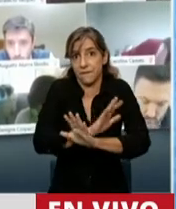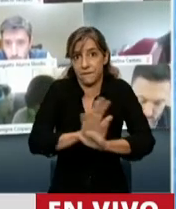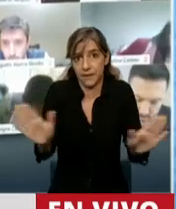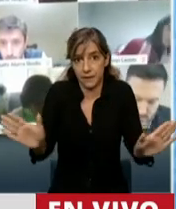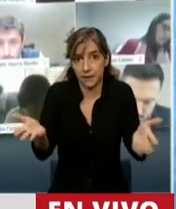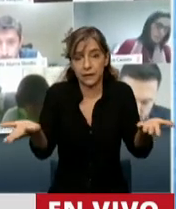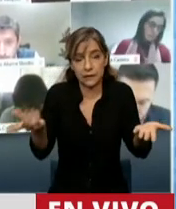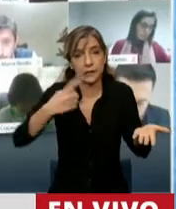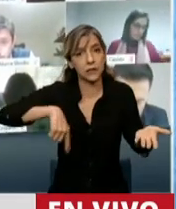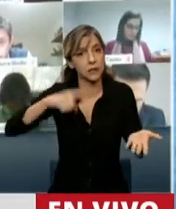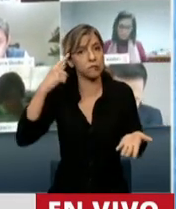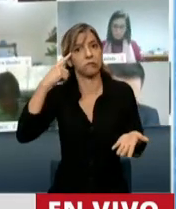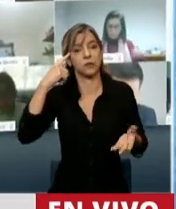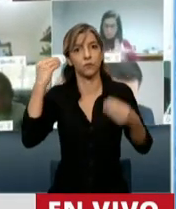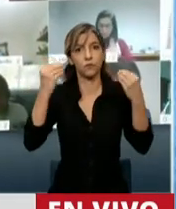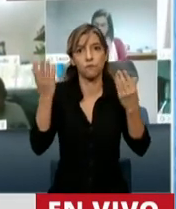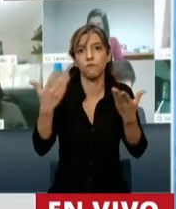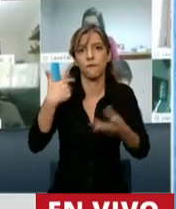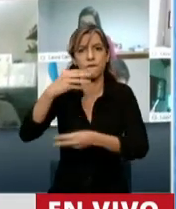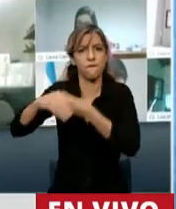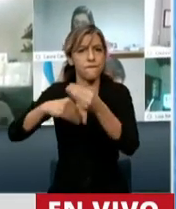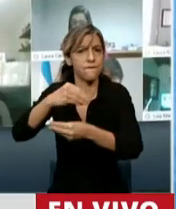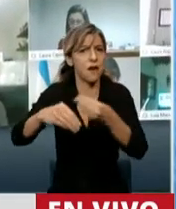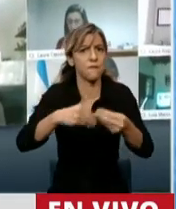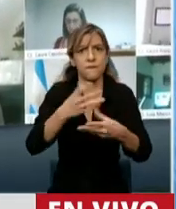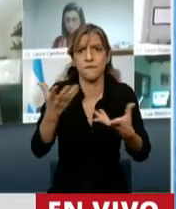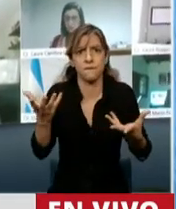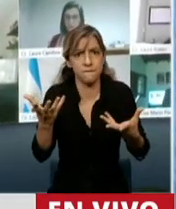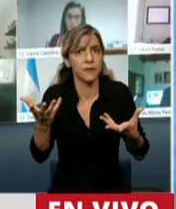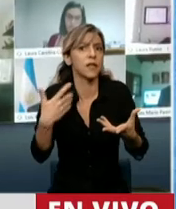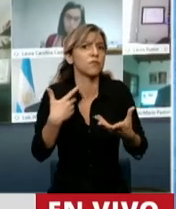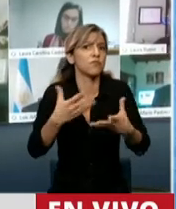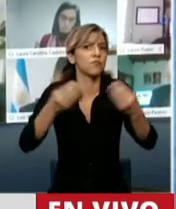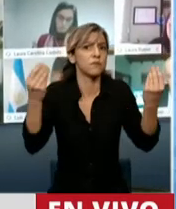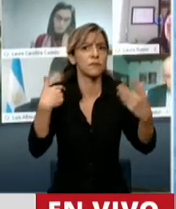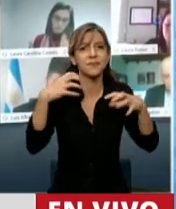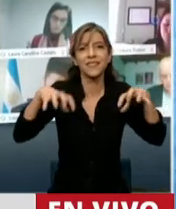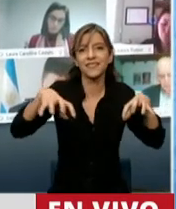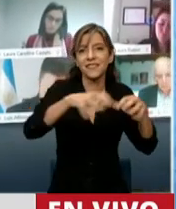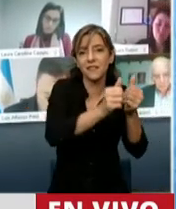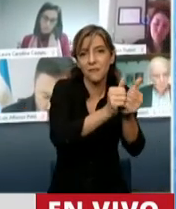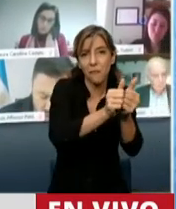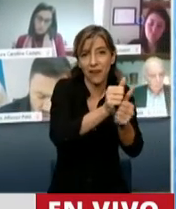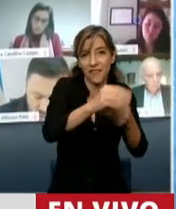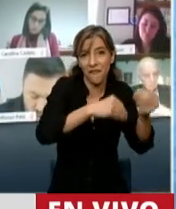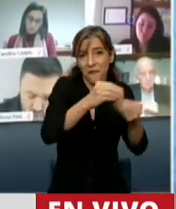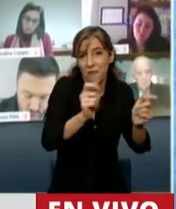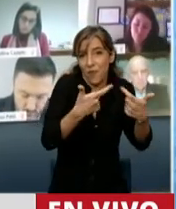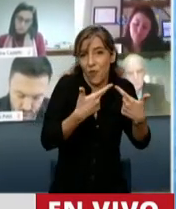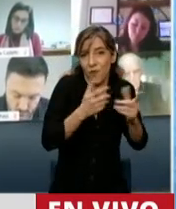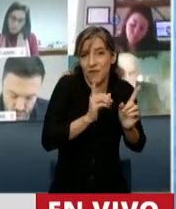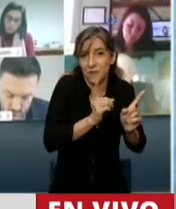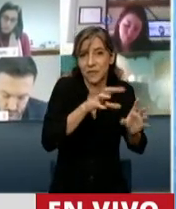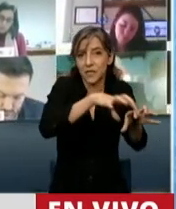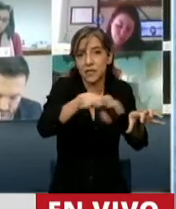durante familias enteras crearon empresas, pequeñas empresas familiares, y que hoy están en una situación